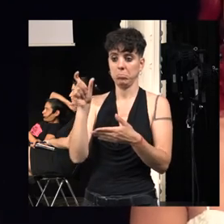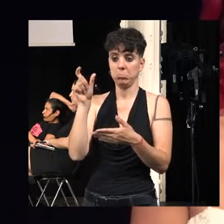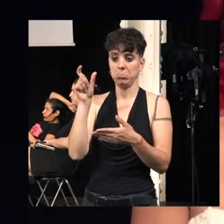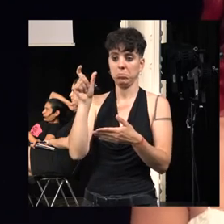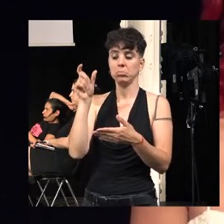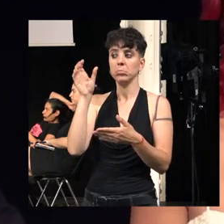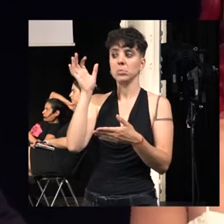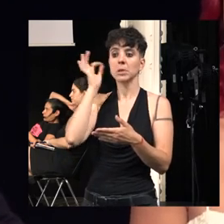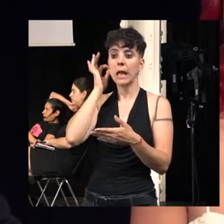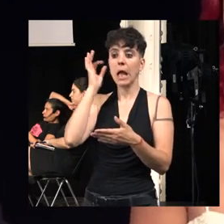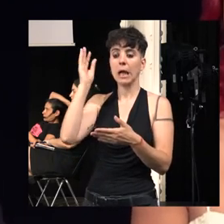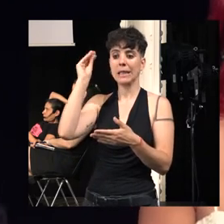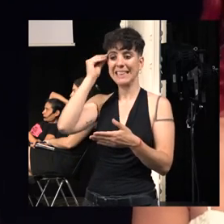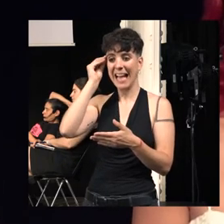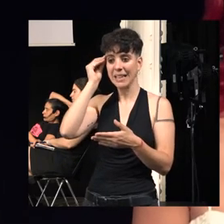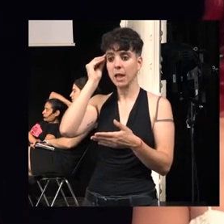gitana